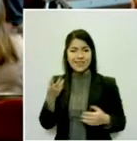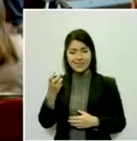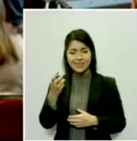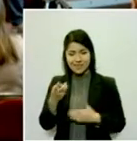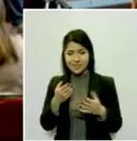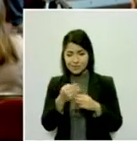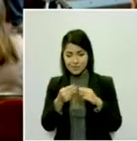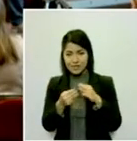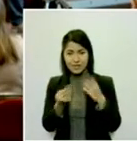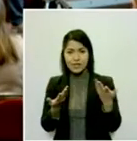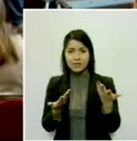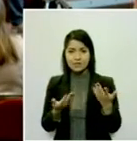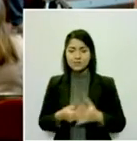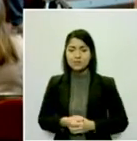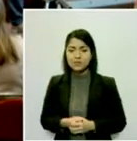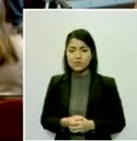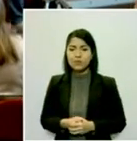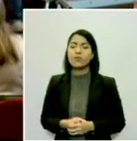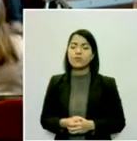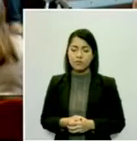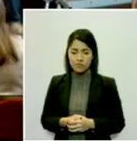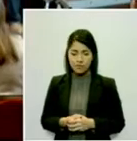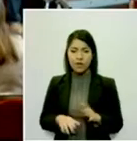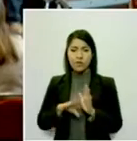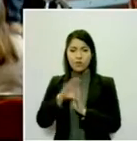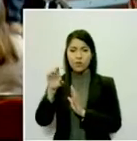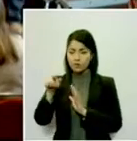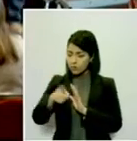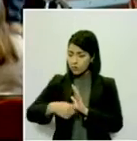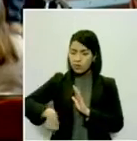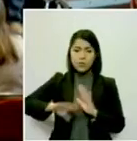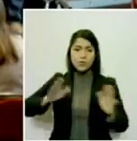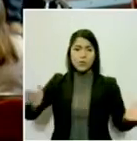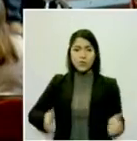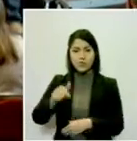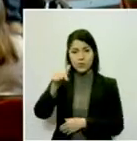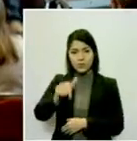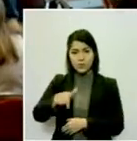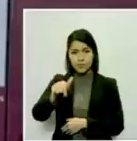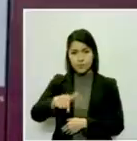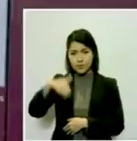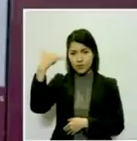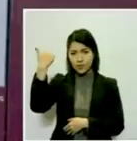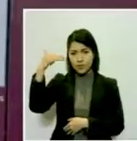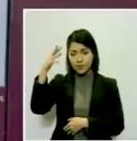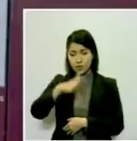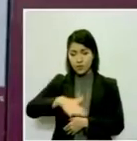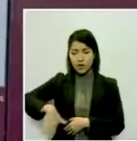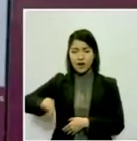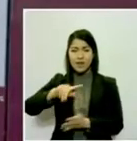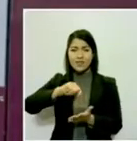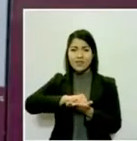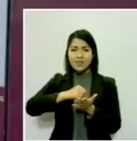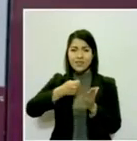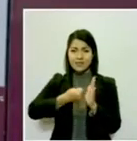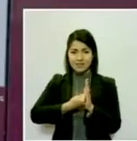de construcciones? Por ejemplo, el que usamos aquí en el libramiento de Morelia es una